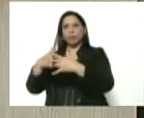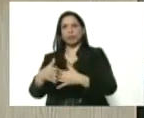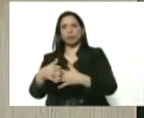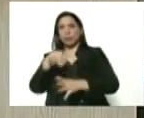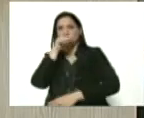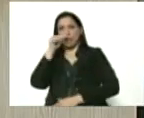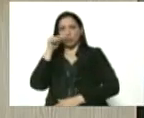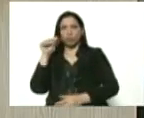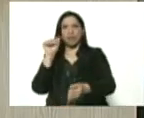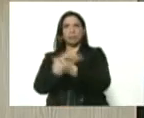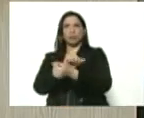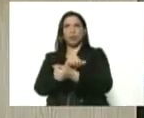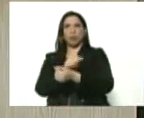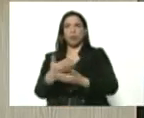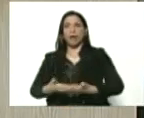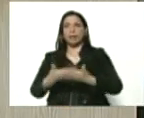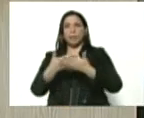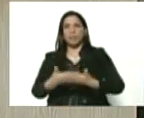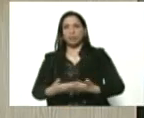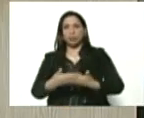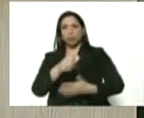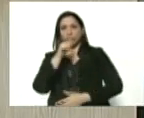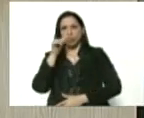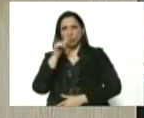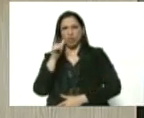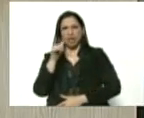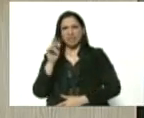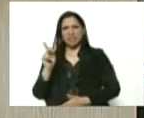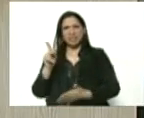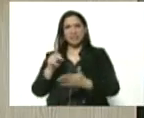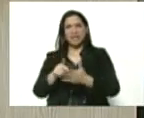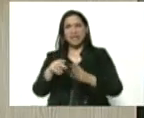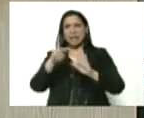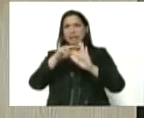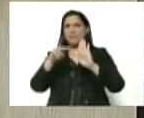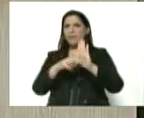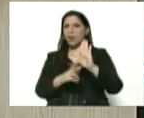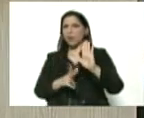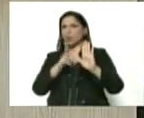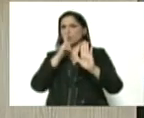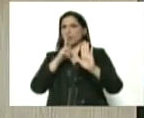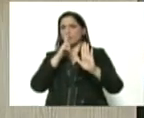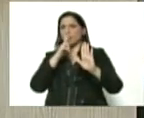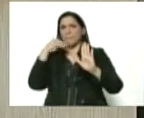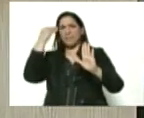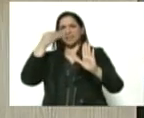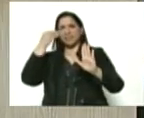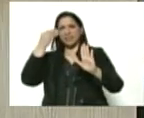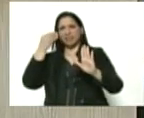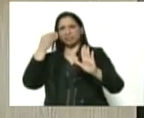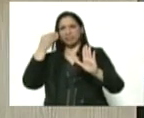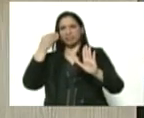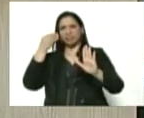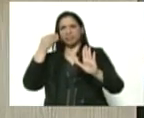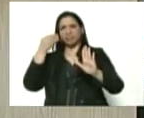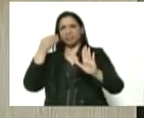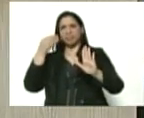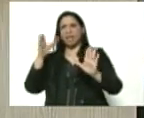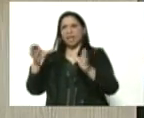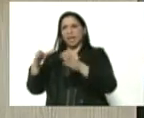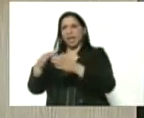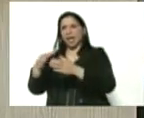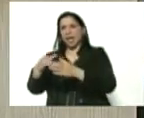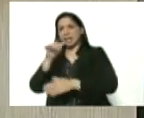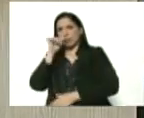capturados con un cargamento de cocaína. Llega a tal el nivel de barbarie que prefieren llamarlos narcotraficantes que